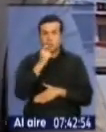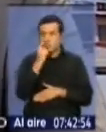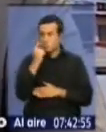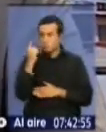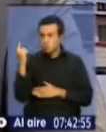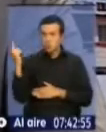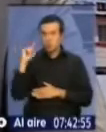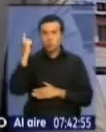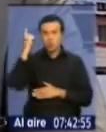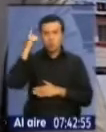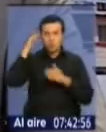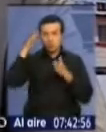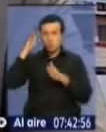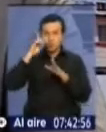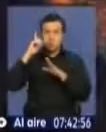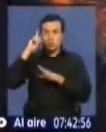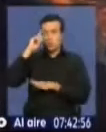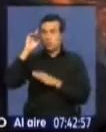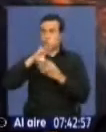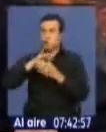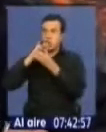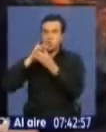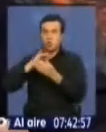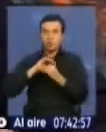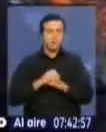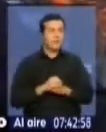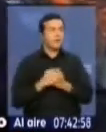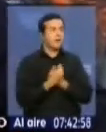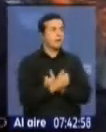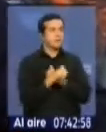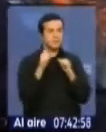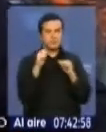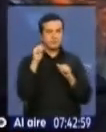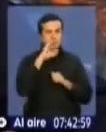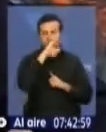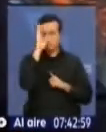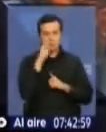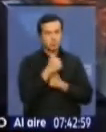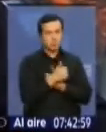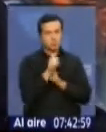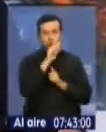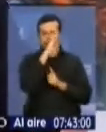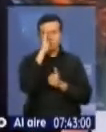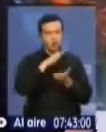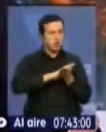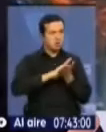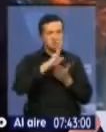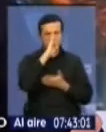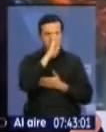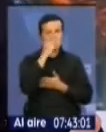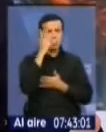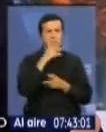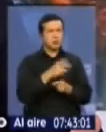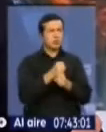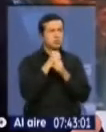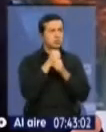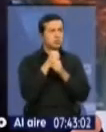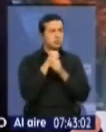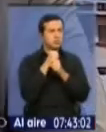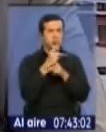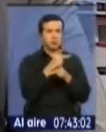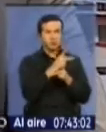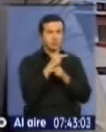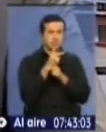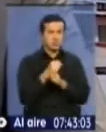detrás de un solo, de una sola estructura si jamás política. Jamás hubo esa autonomía y esa transparencia. ¿Cómo blindar el problema judicial? Es que hemos